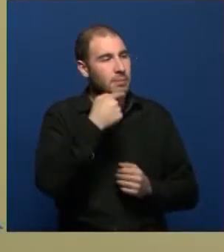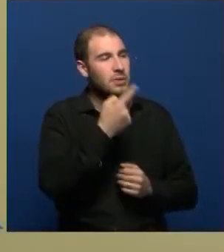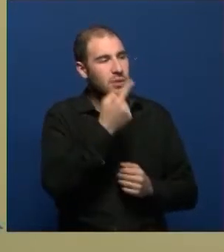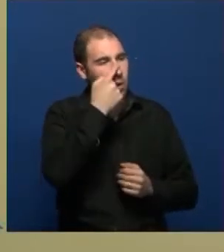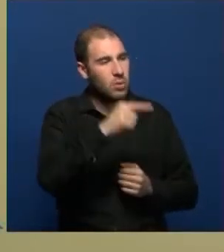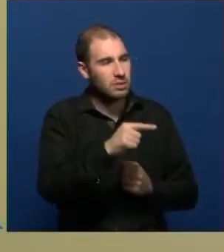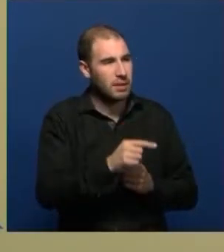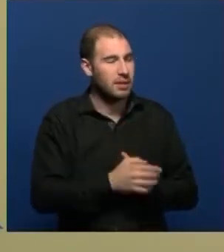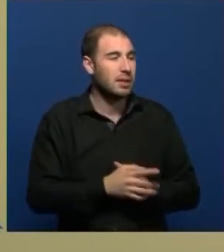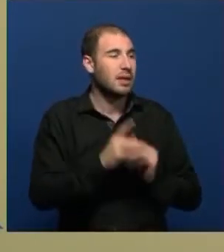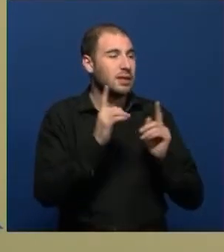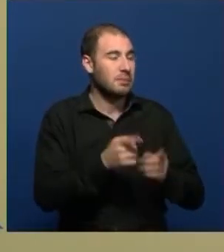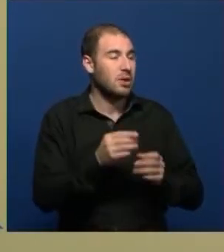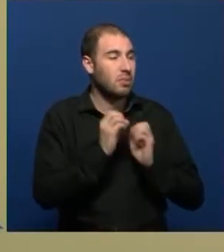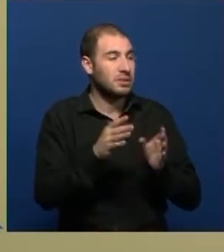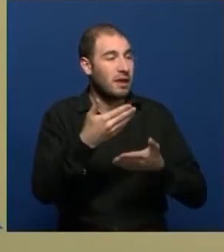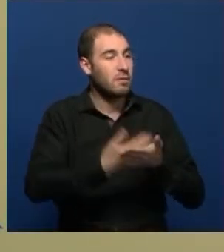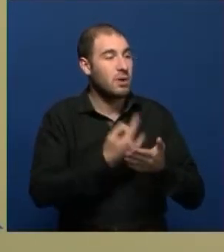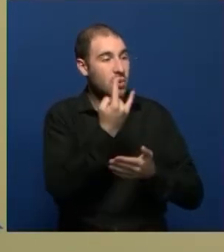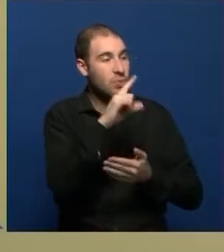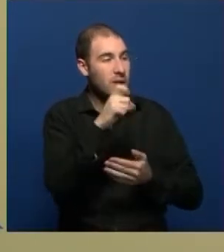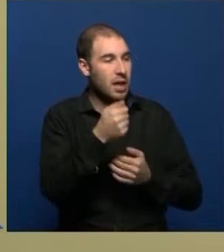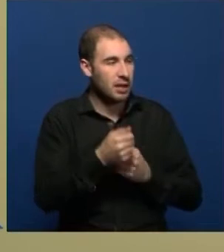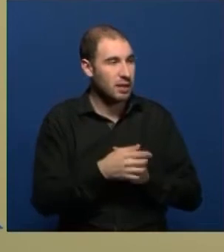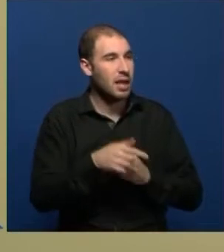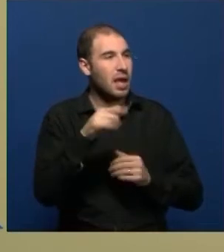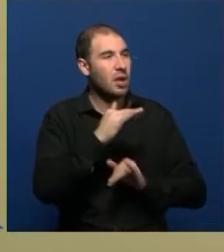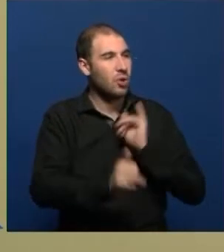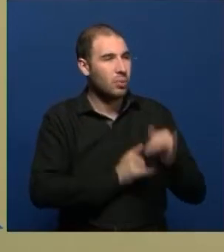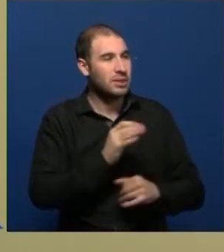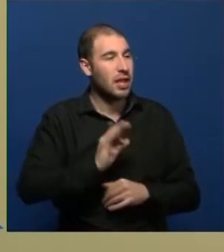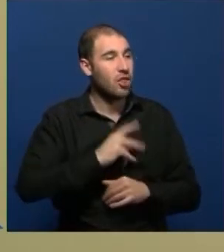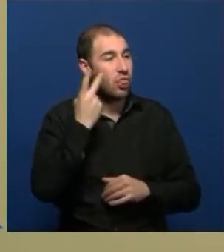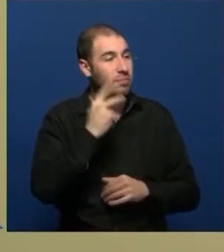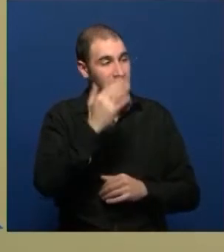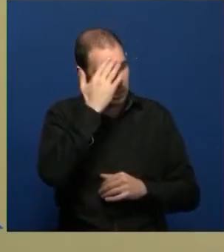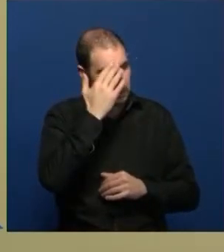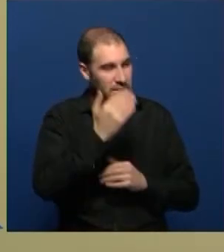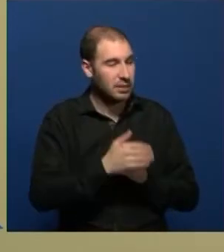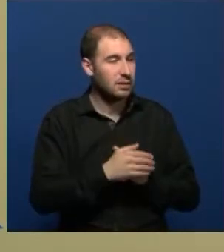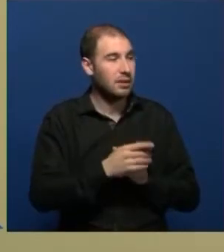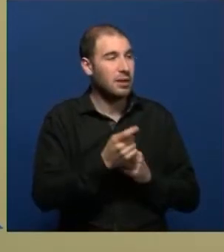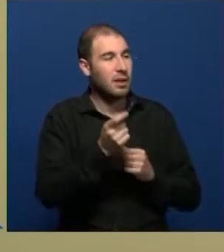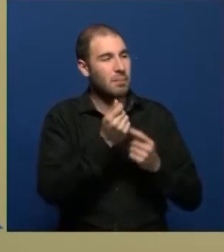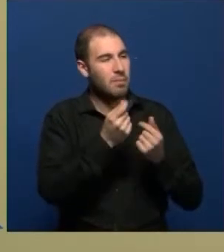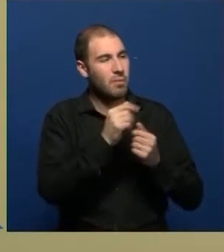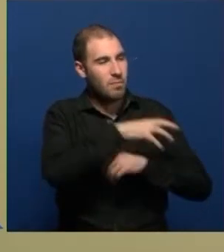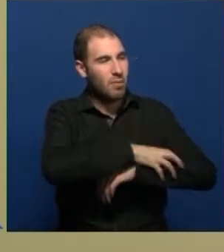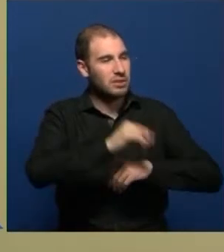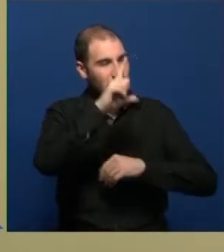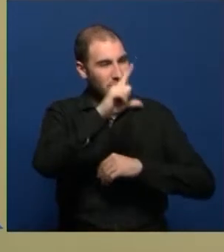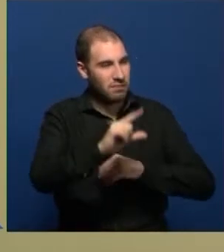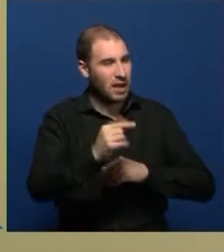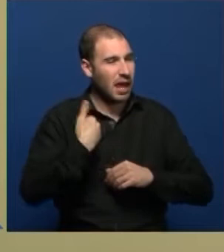pregunta tengo y el disparador también nos surge del informe de la UCA, en donde allí se manifiesta que en el año 2015 bajaron un poco los índices de pobreza e